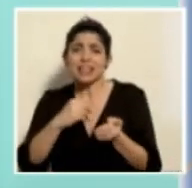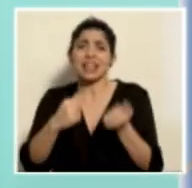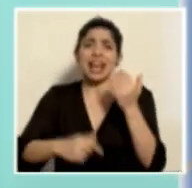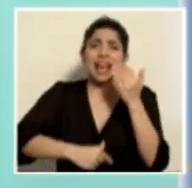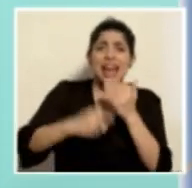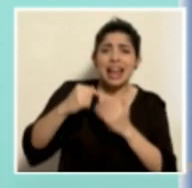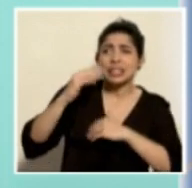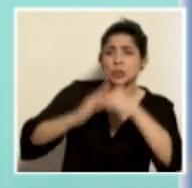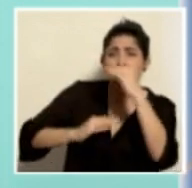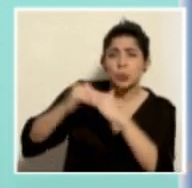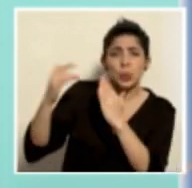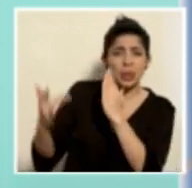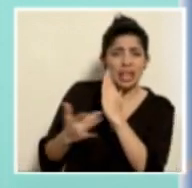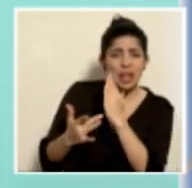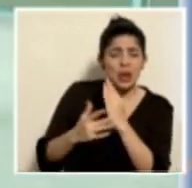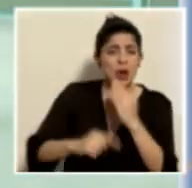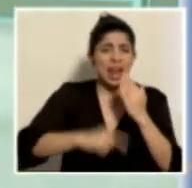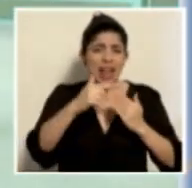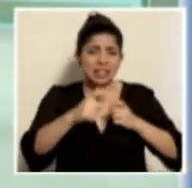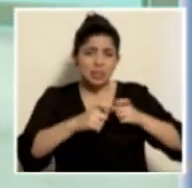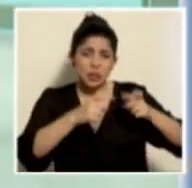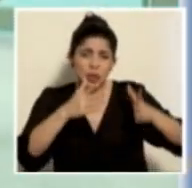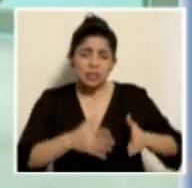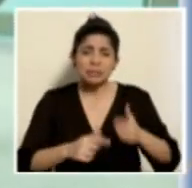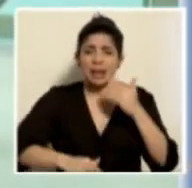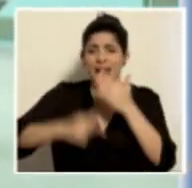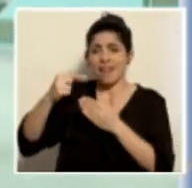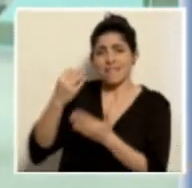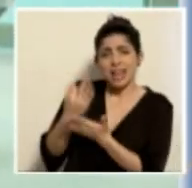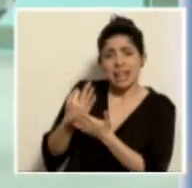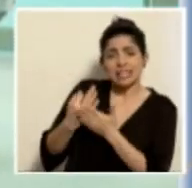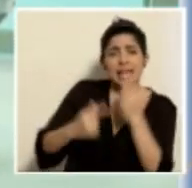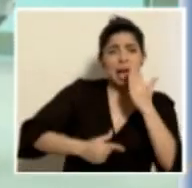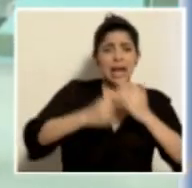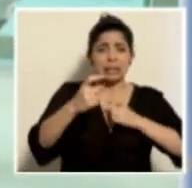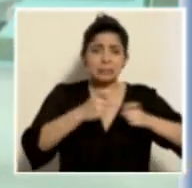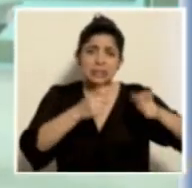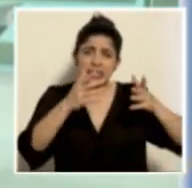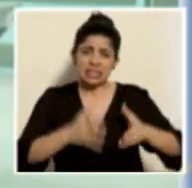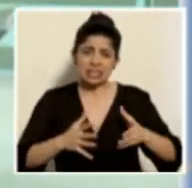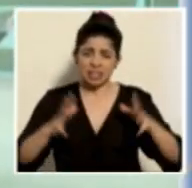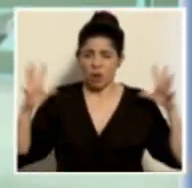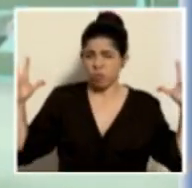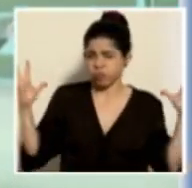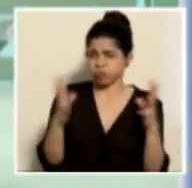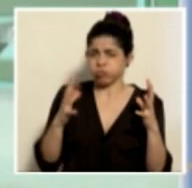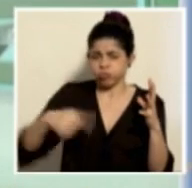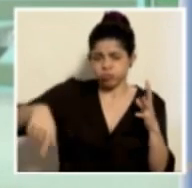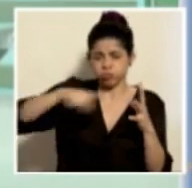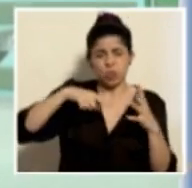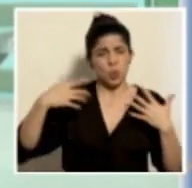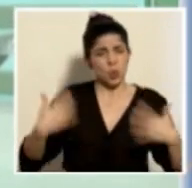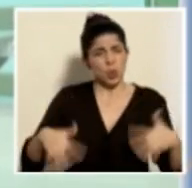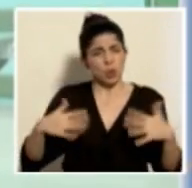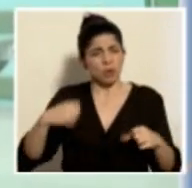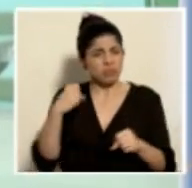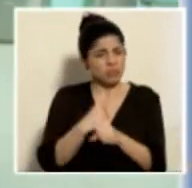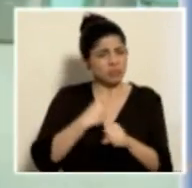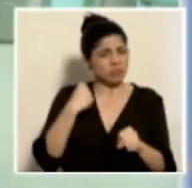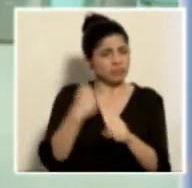infraestructura y tecnología, de la gerencia de logística, gerencia financiera, gerencia administrativa. Realmente es un trabajo